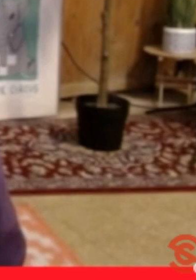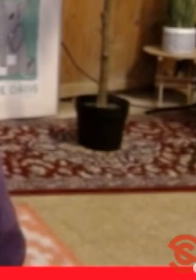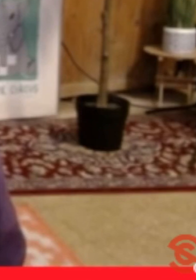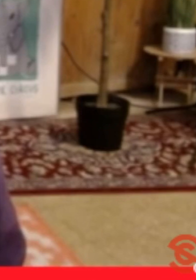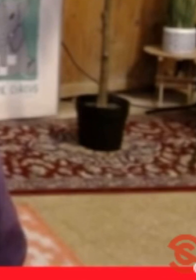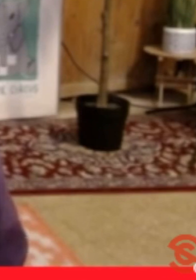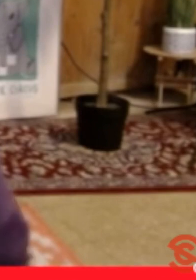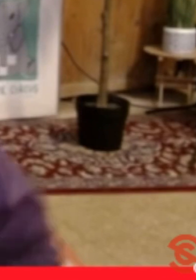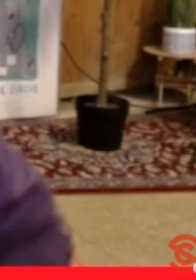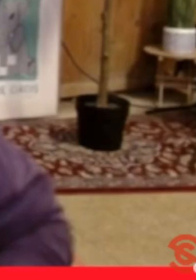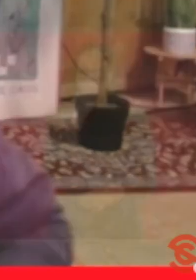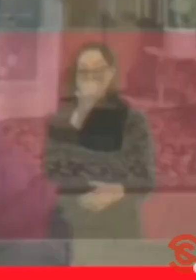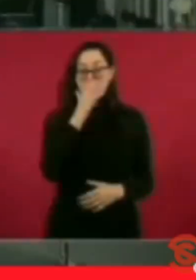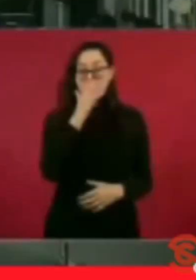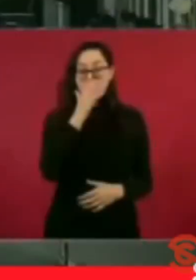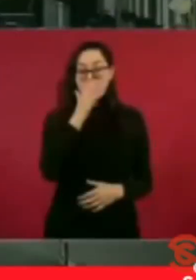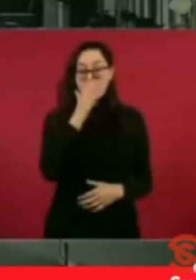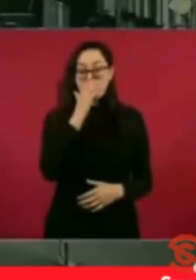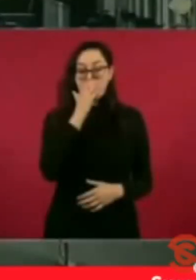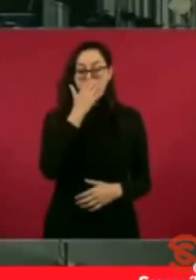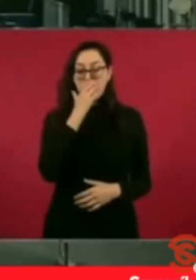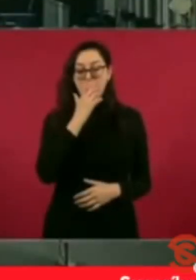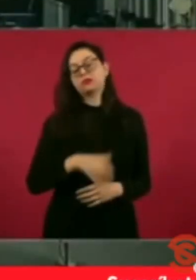al presidente López Obrador.